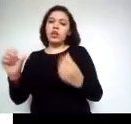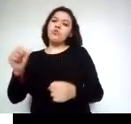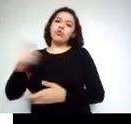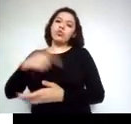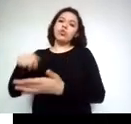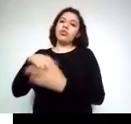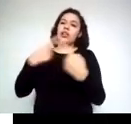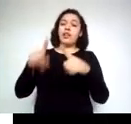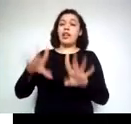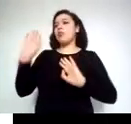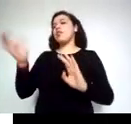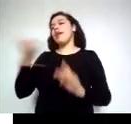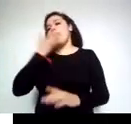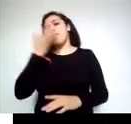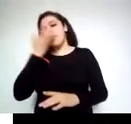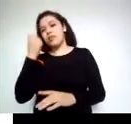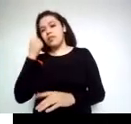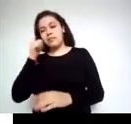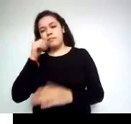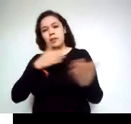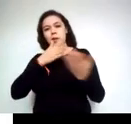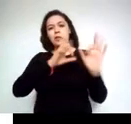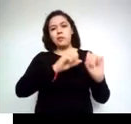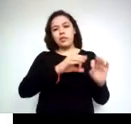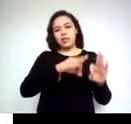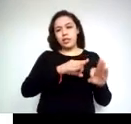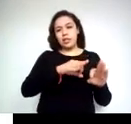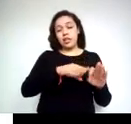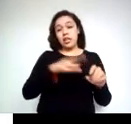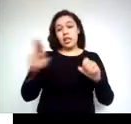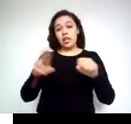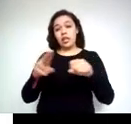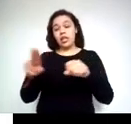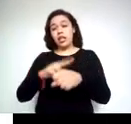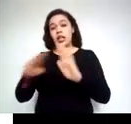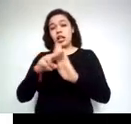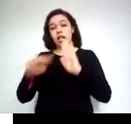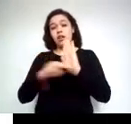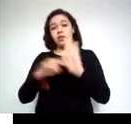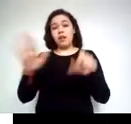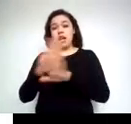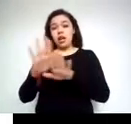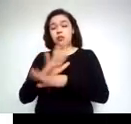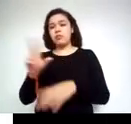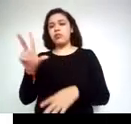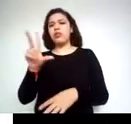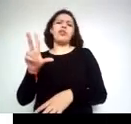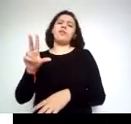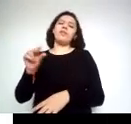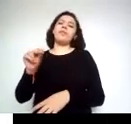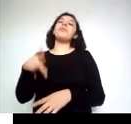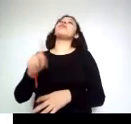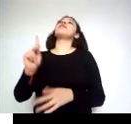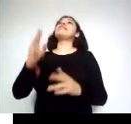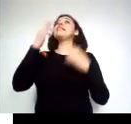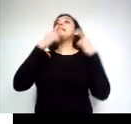diferente al que acostumbrábamos ir. La normatividad no ha hecho ninguna actualización al respecto. Lo que sí es muy claro que va a revisar,